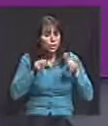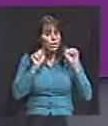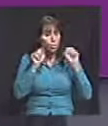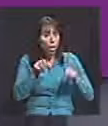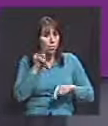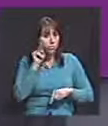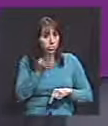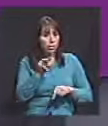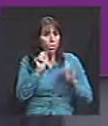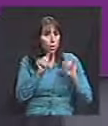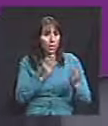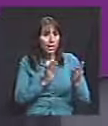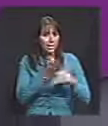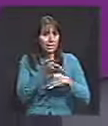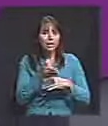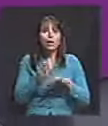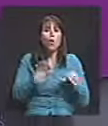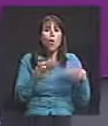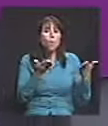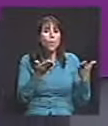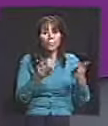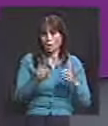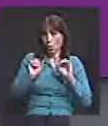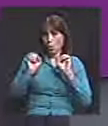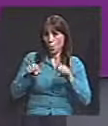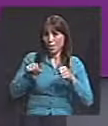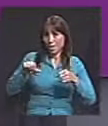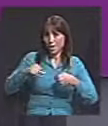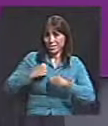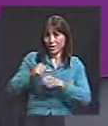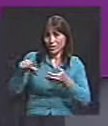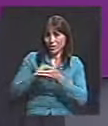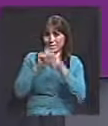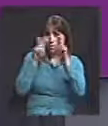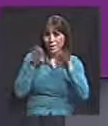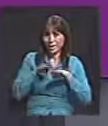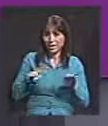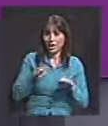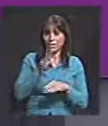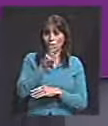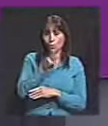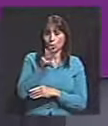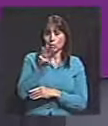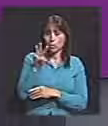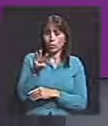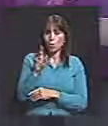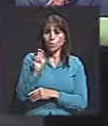ella? Bueno, pueden acceder en la página web del INEC, en